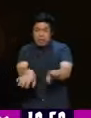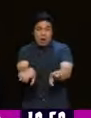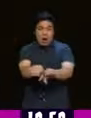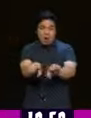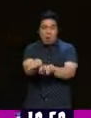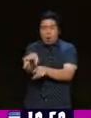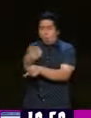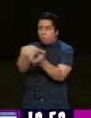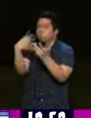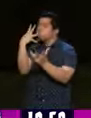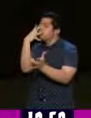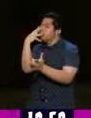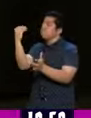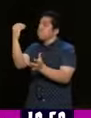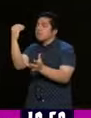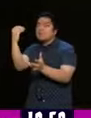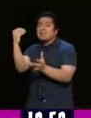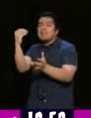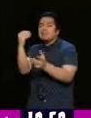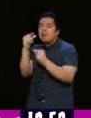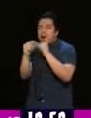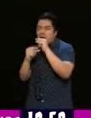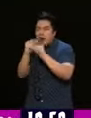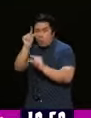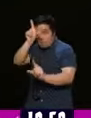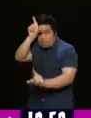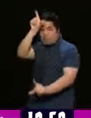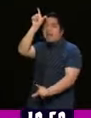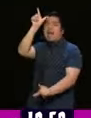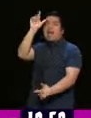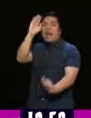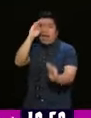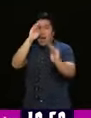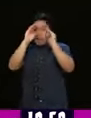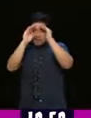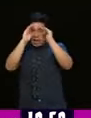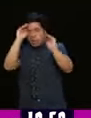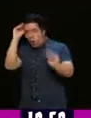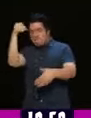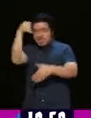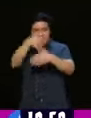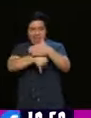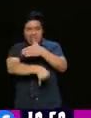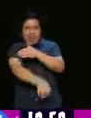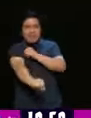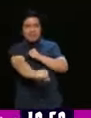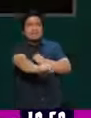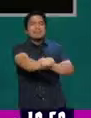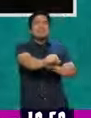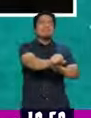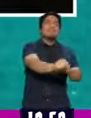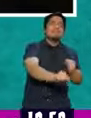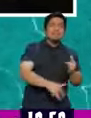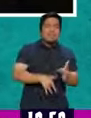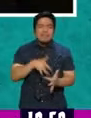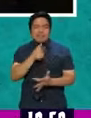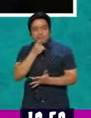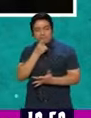un lobo y un tonto loco. Y piénsalo